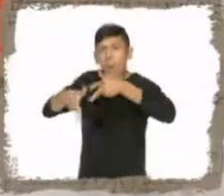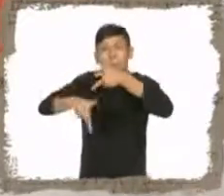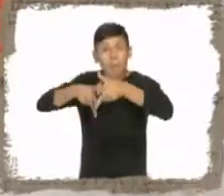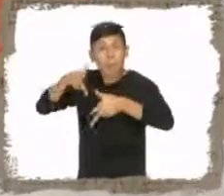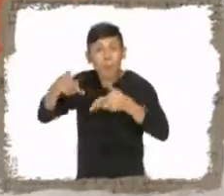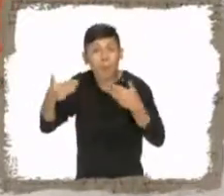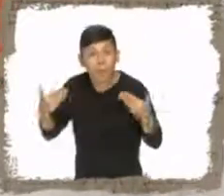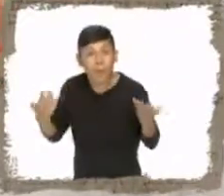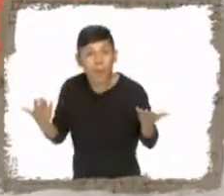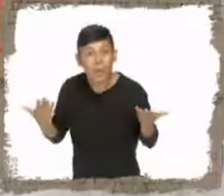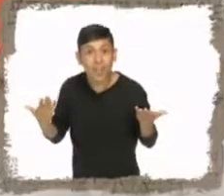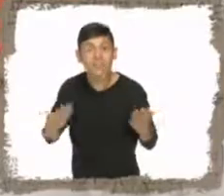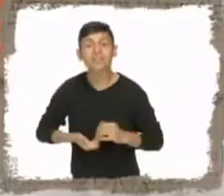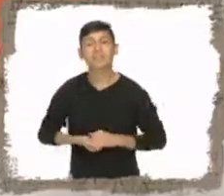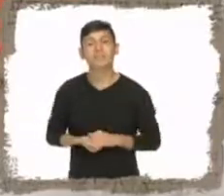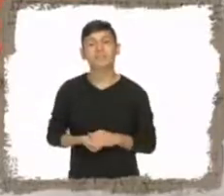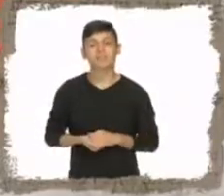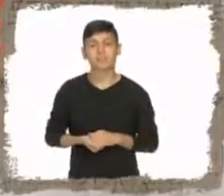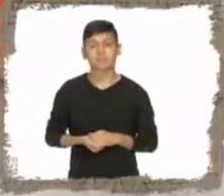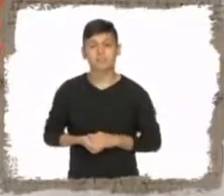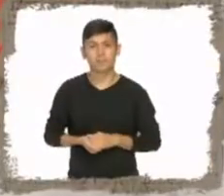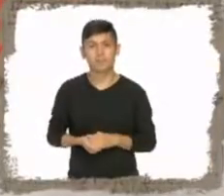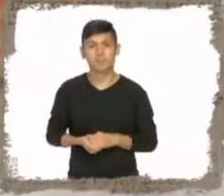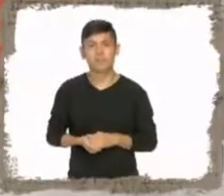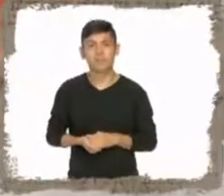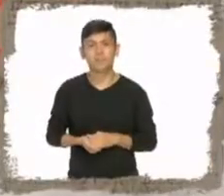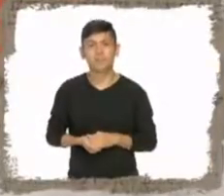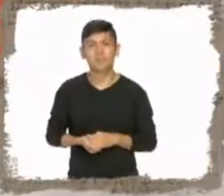decir muchas cosas.